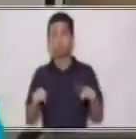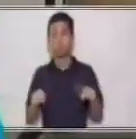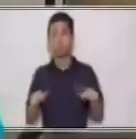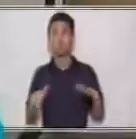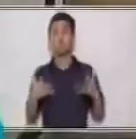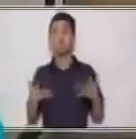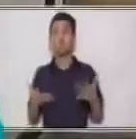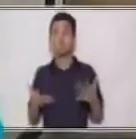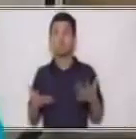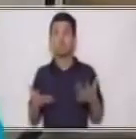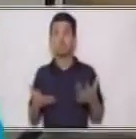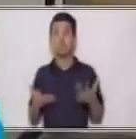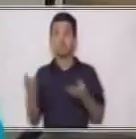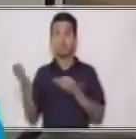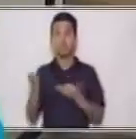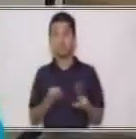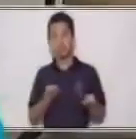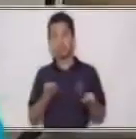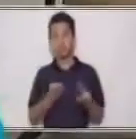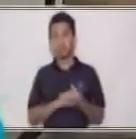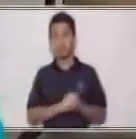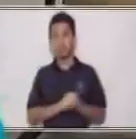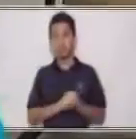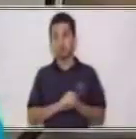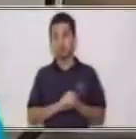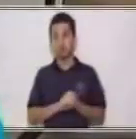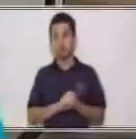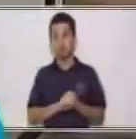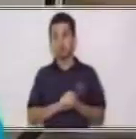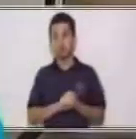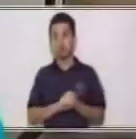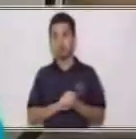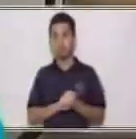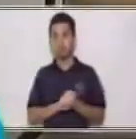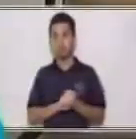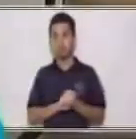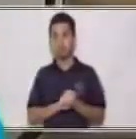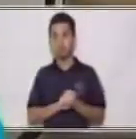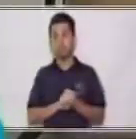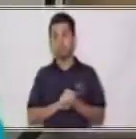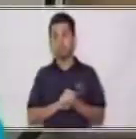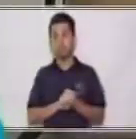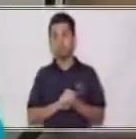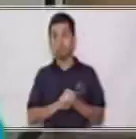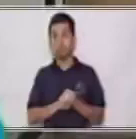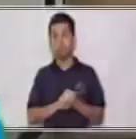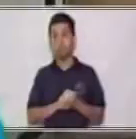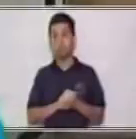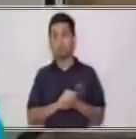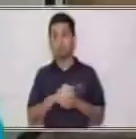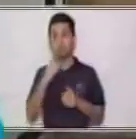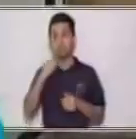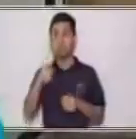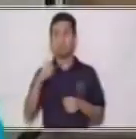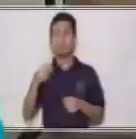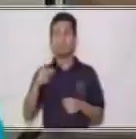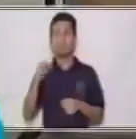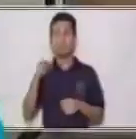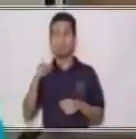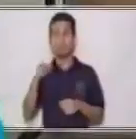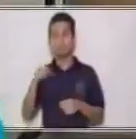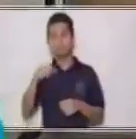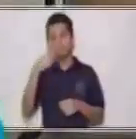le doy la bienvenida a Pablo en el lenguaje de